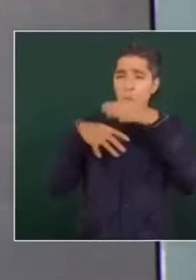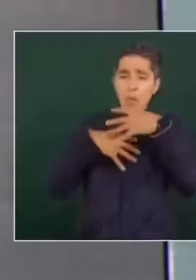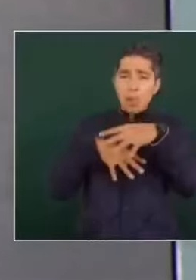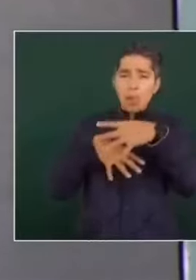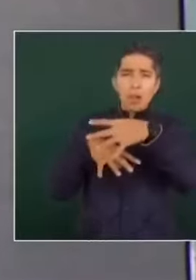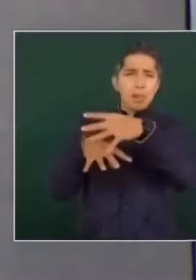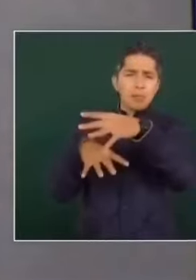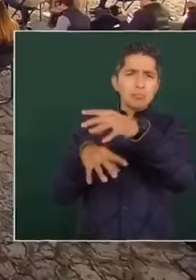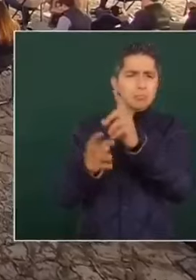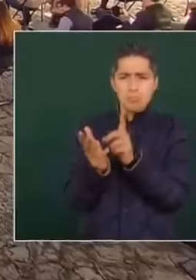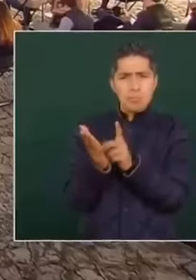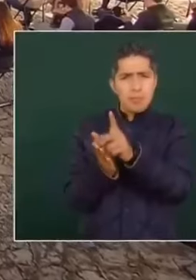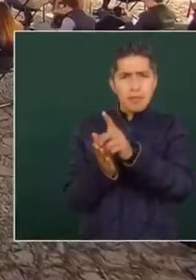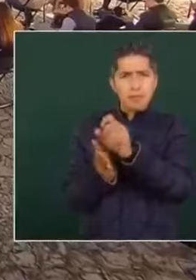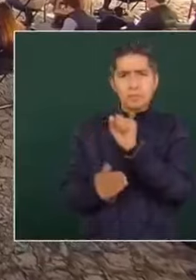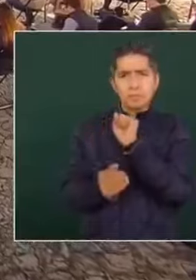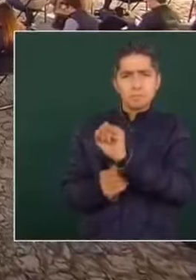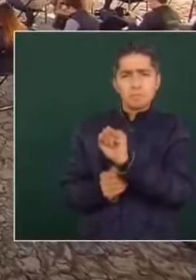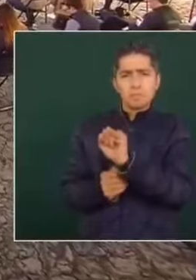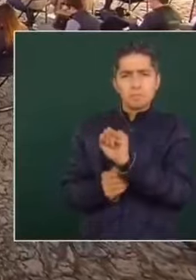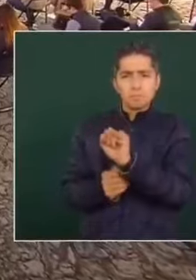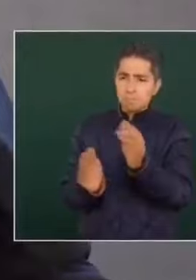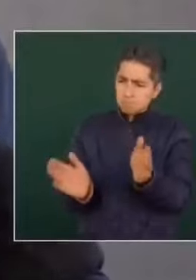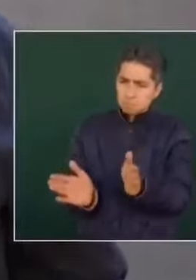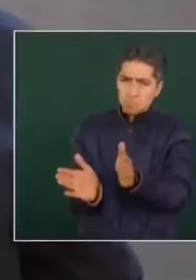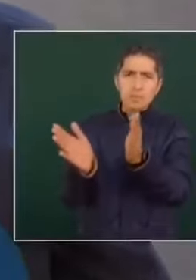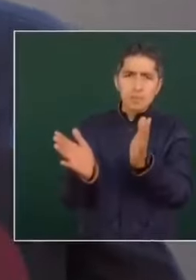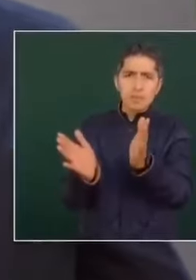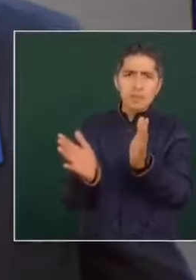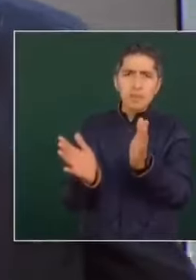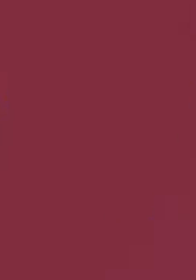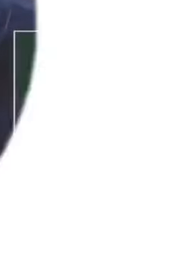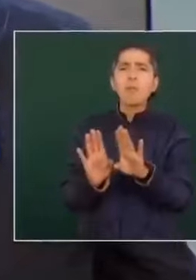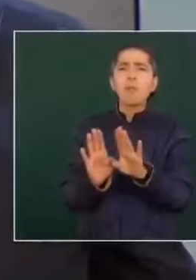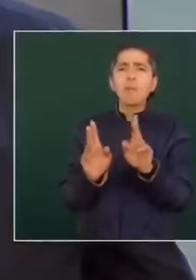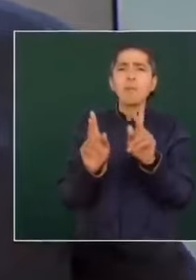manifestarse, que es un derecho, de manera pacífica.